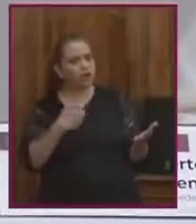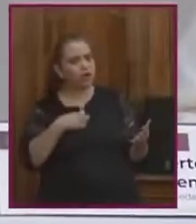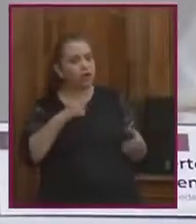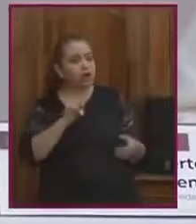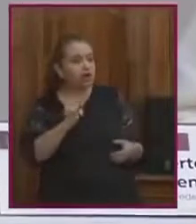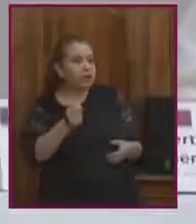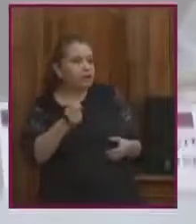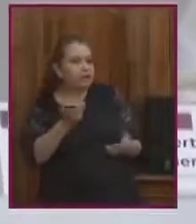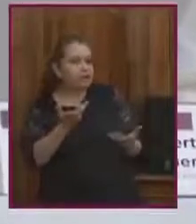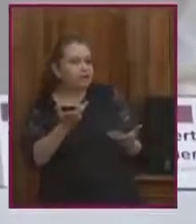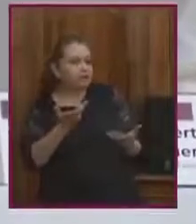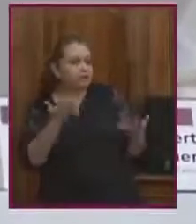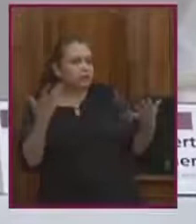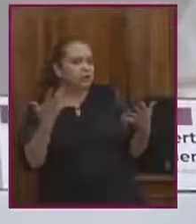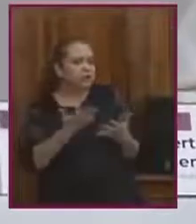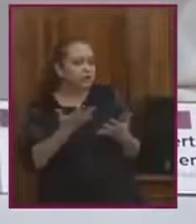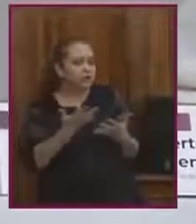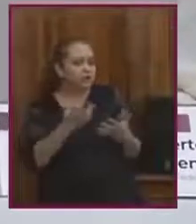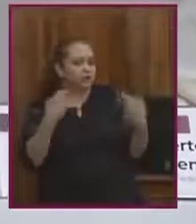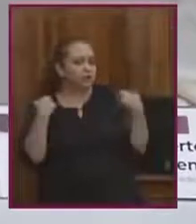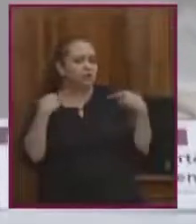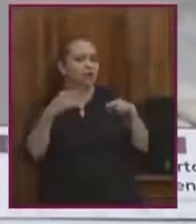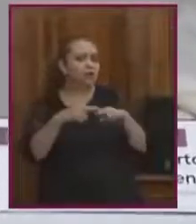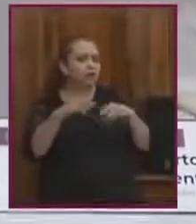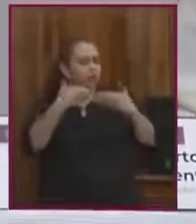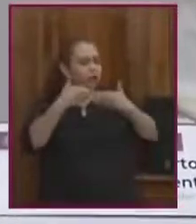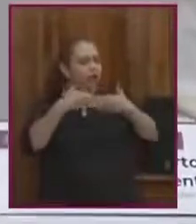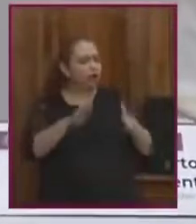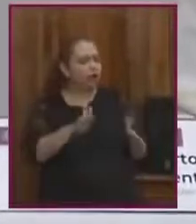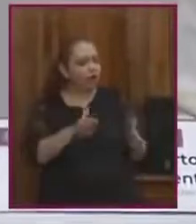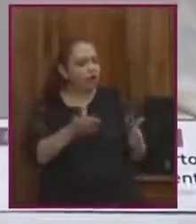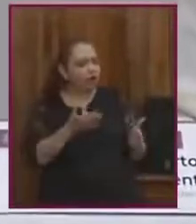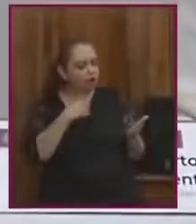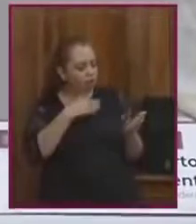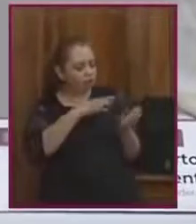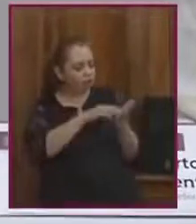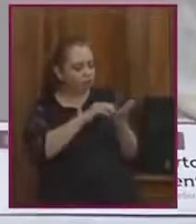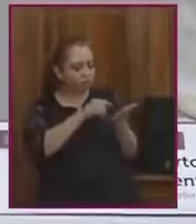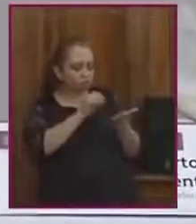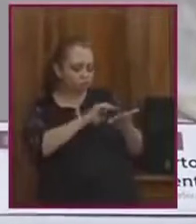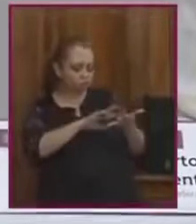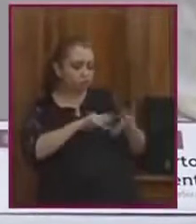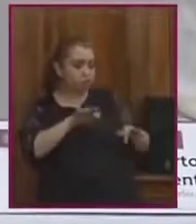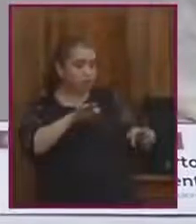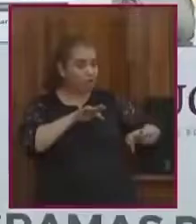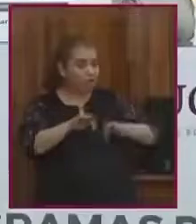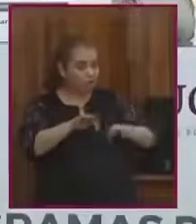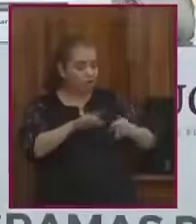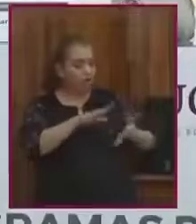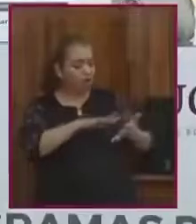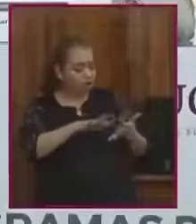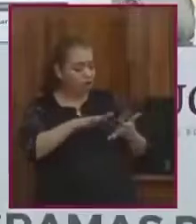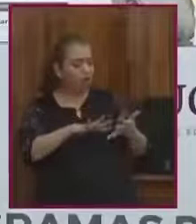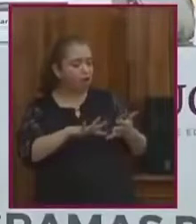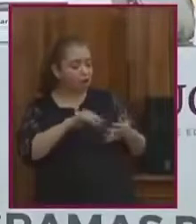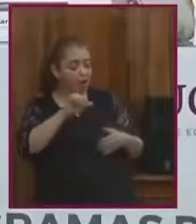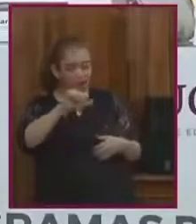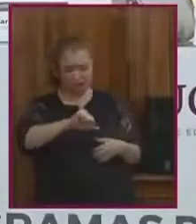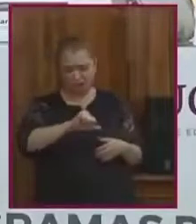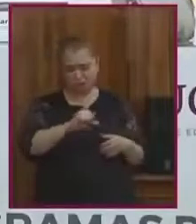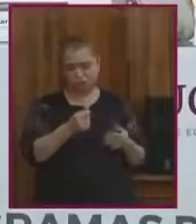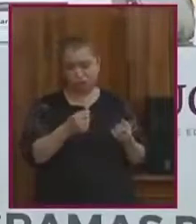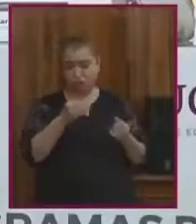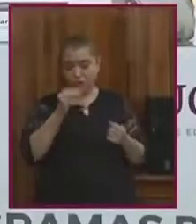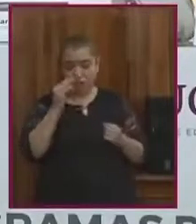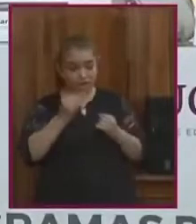algo muy interesante el maestro Mazarriaga es abrir los documentos de trabajo. Estos documentos no serán los que serán definitivos por una